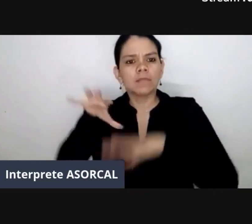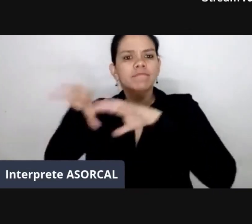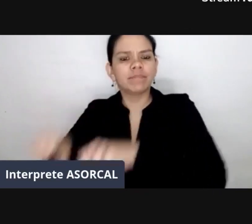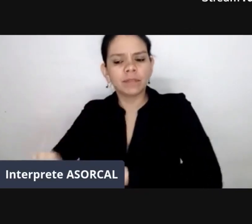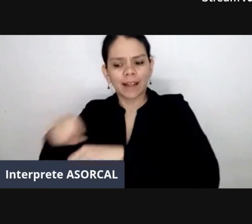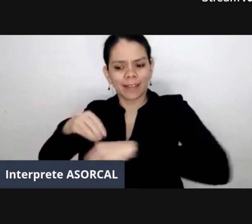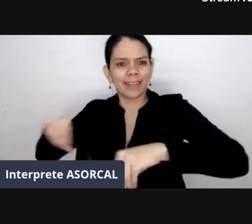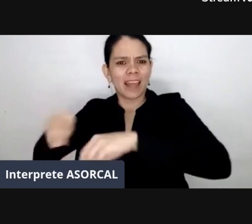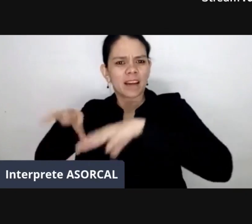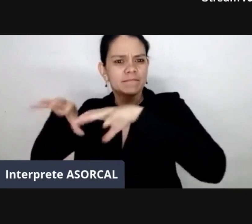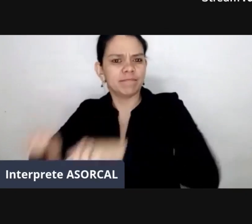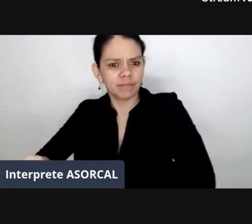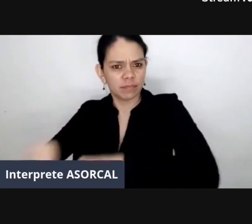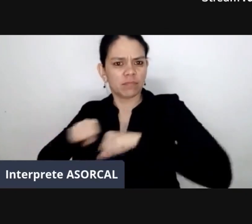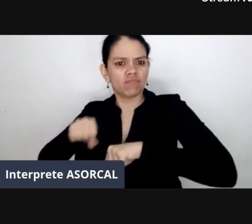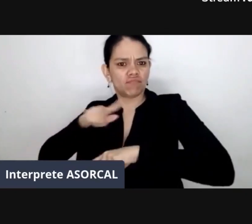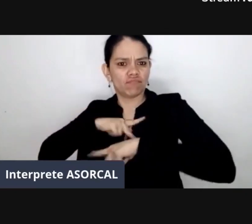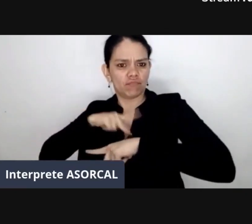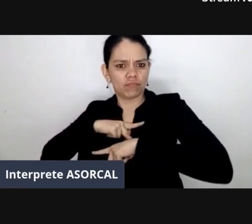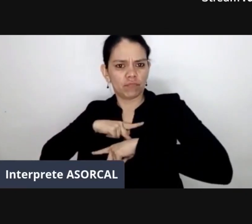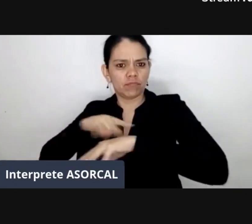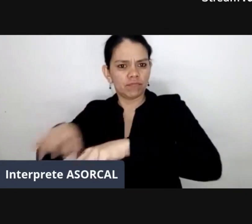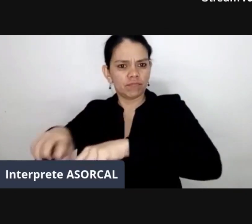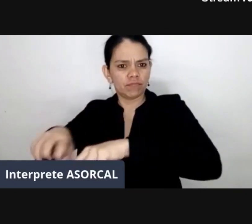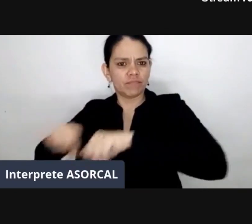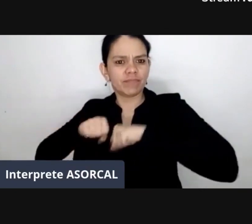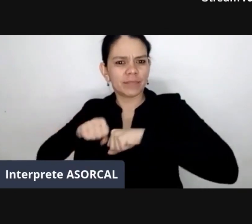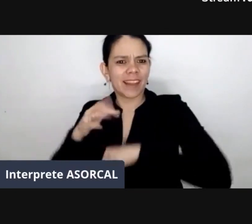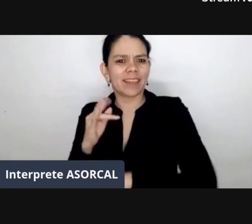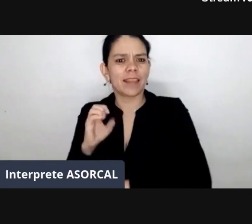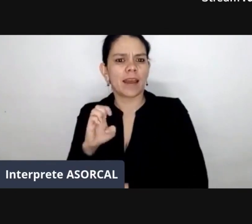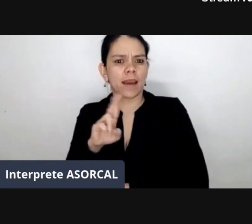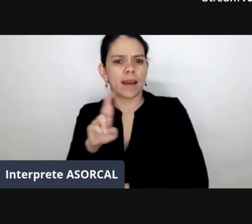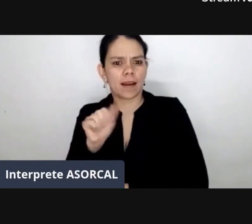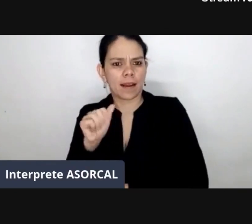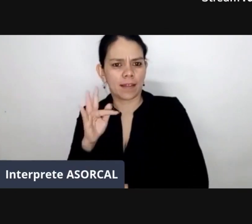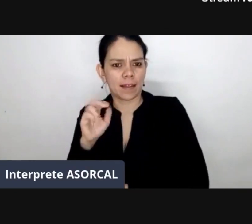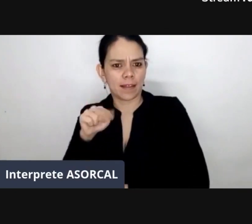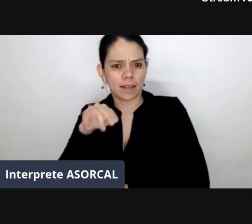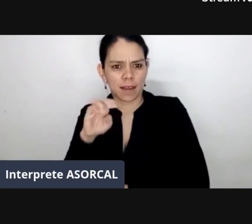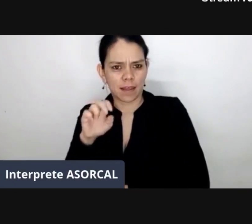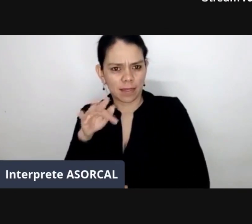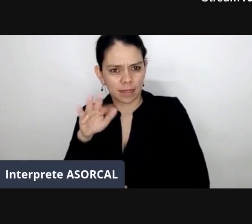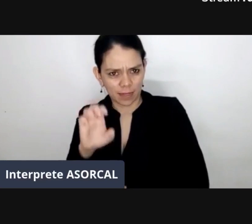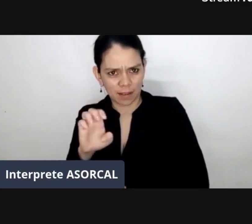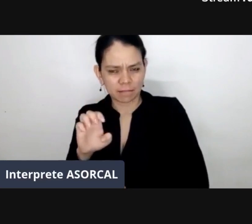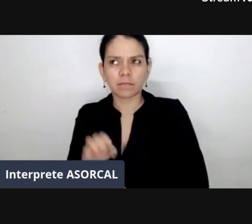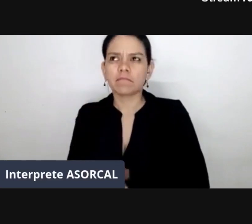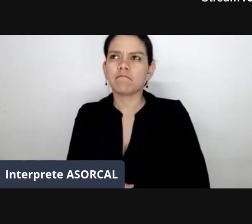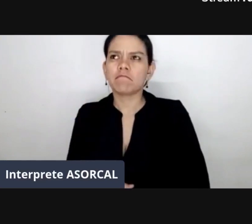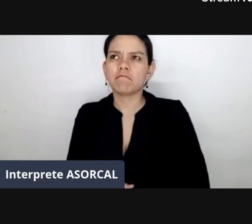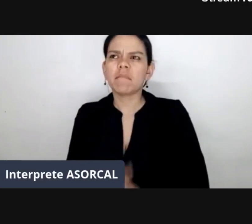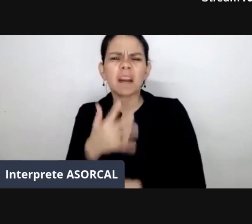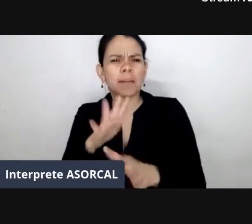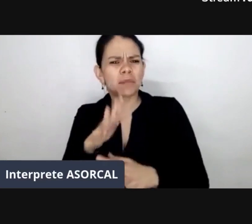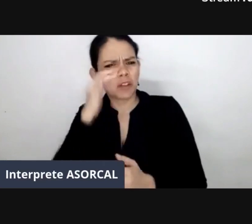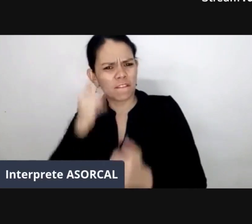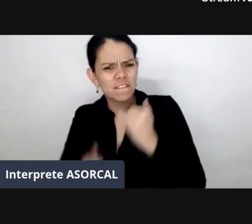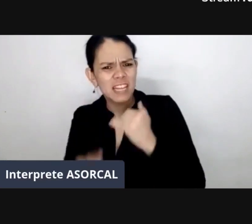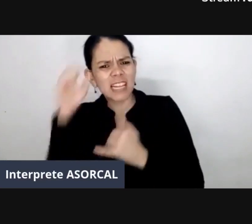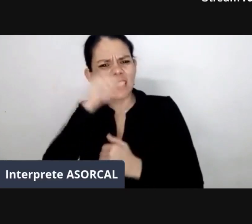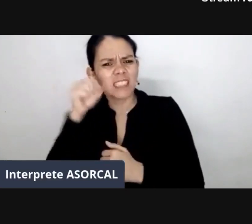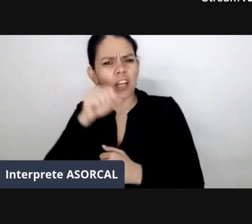tierras productivas. Yo creo que más bien desde fines del siglo XIX, de que conformarse la